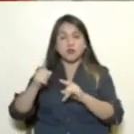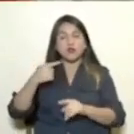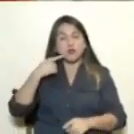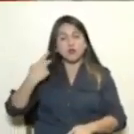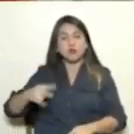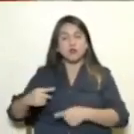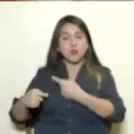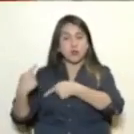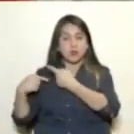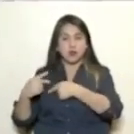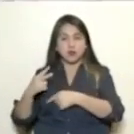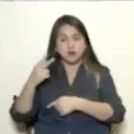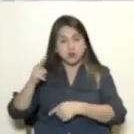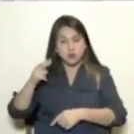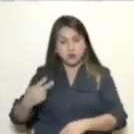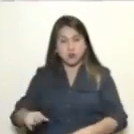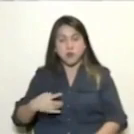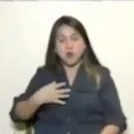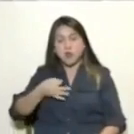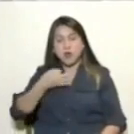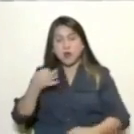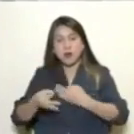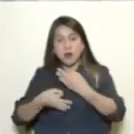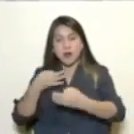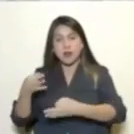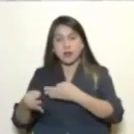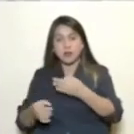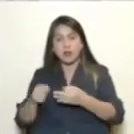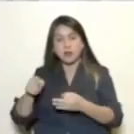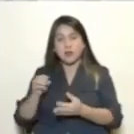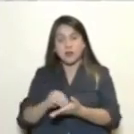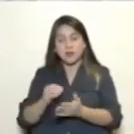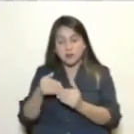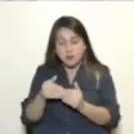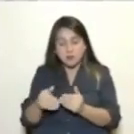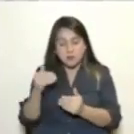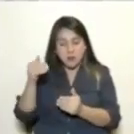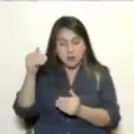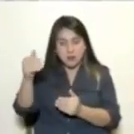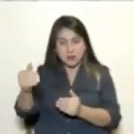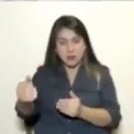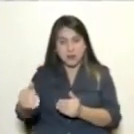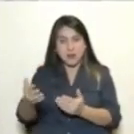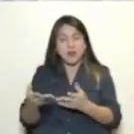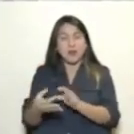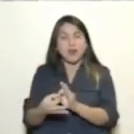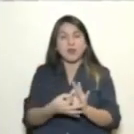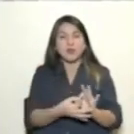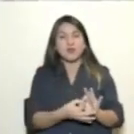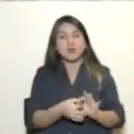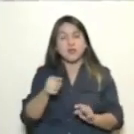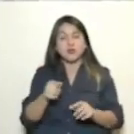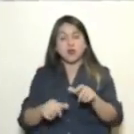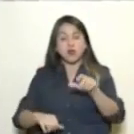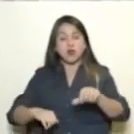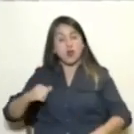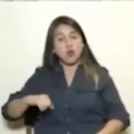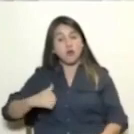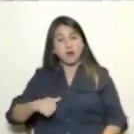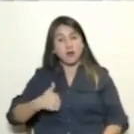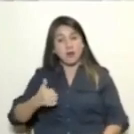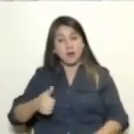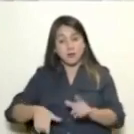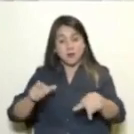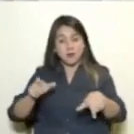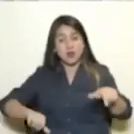relato. Y ese relato va de ahí para adelante. Entonces, esos jóvenes...